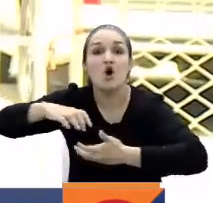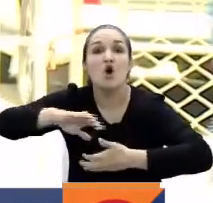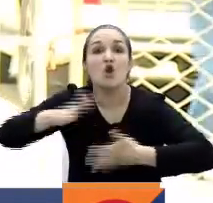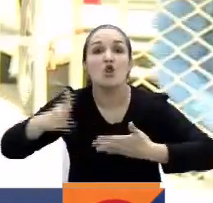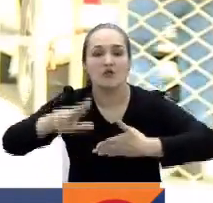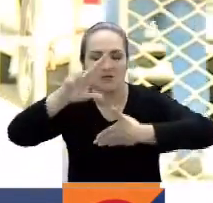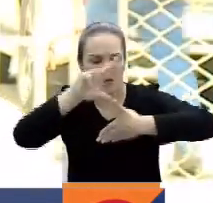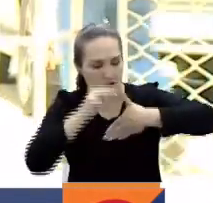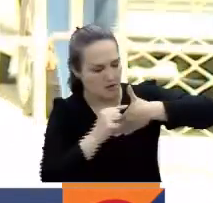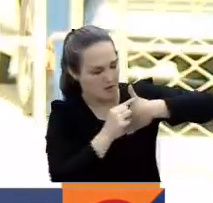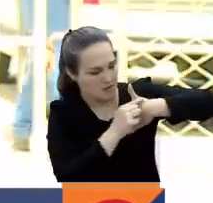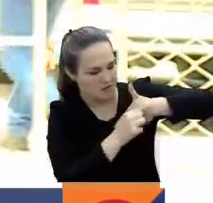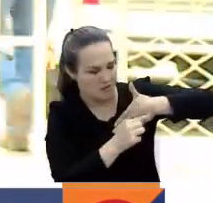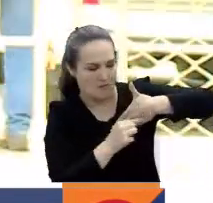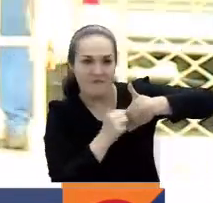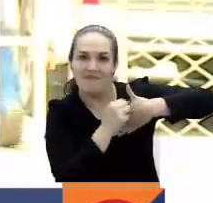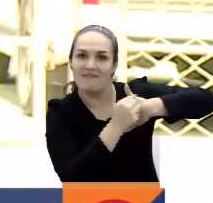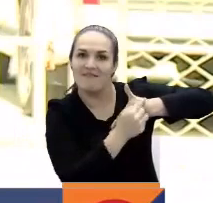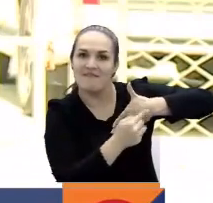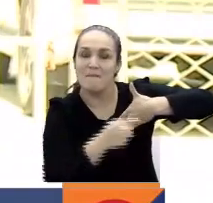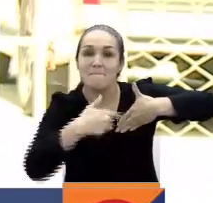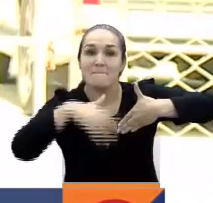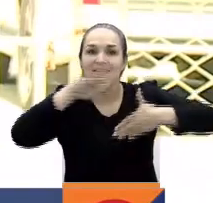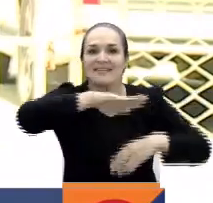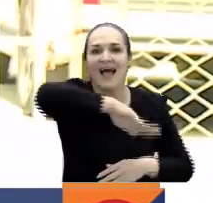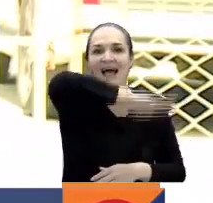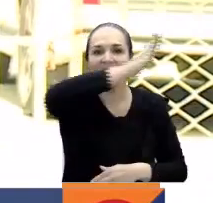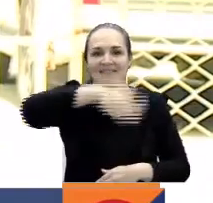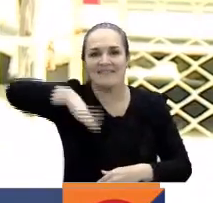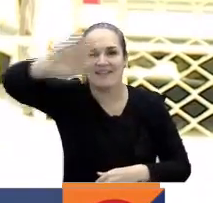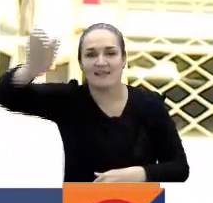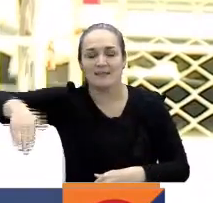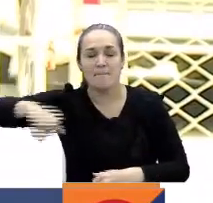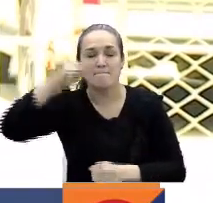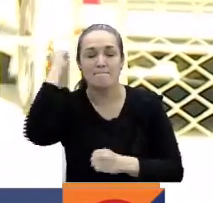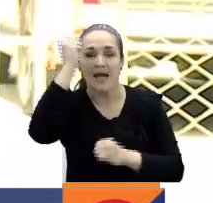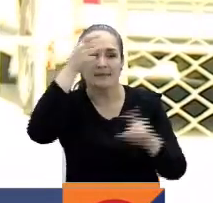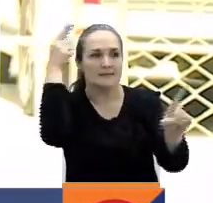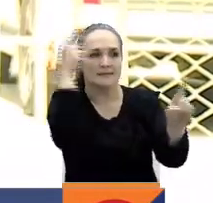en general y en primerísimo lugar en Venezuela.